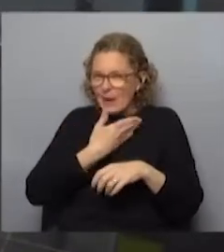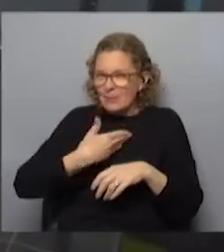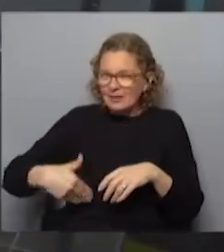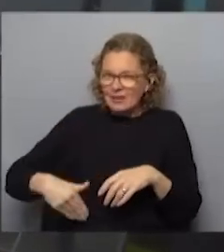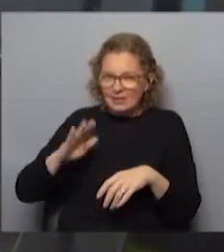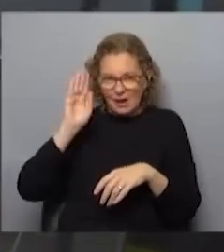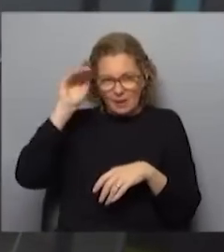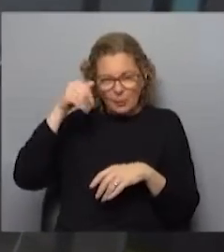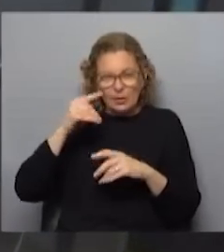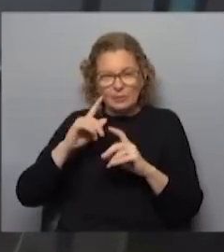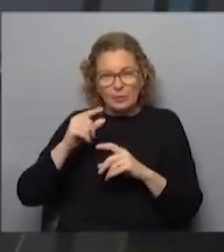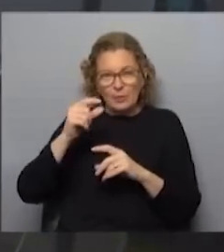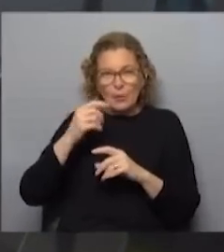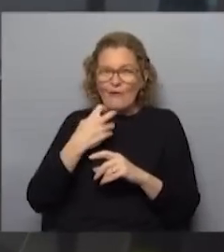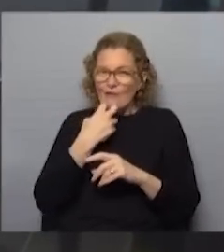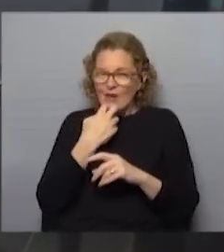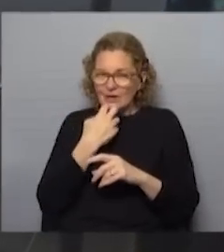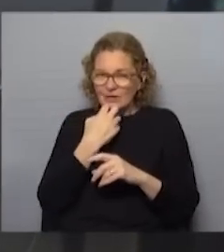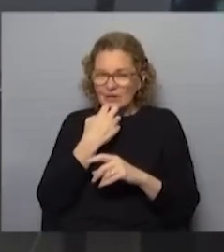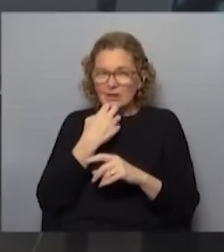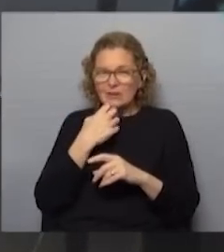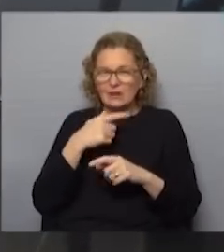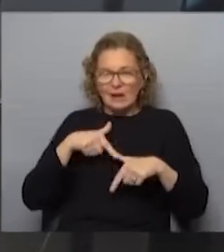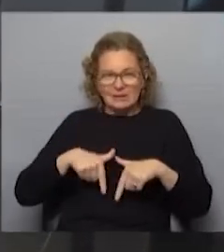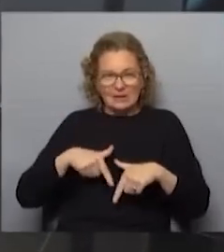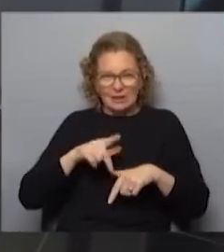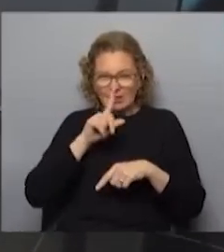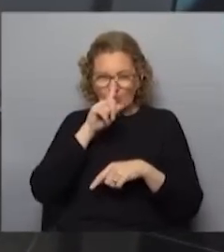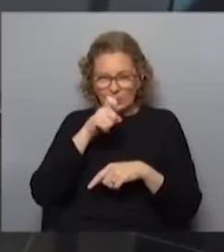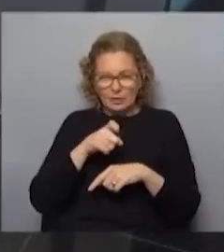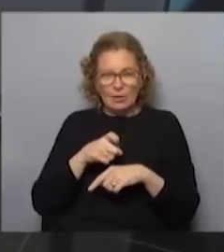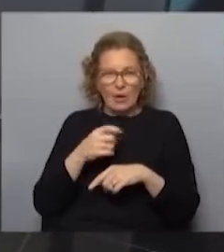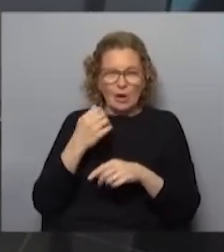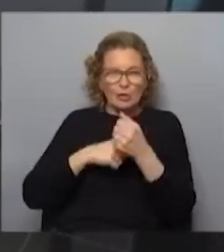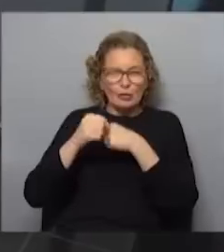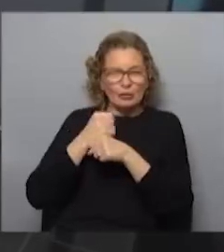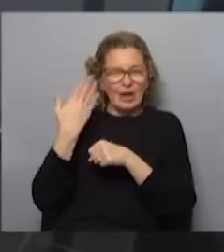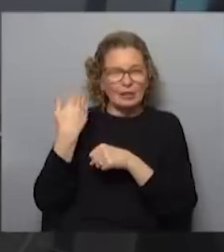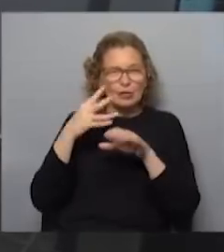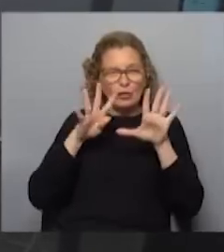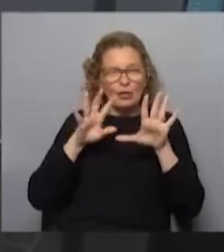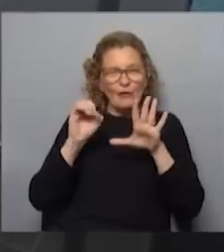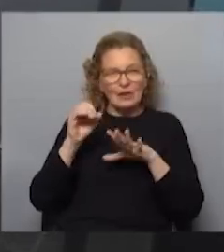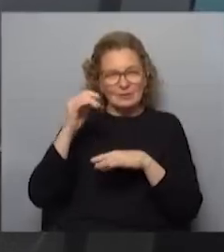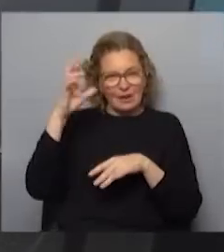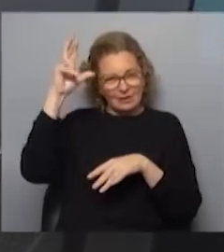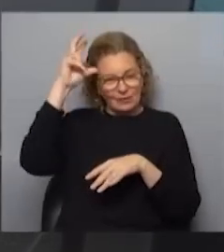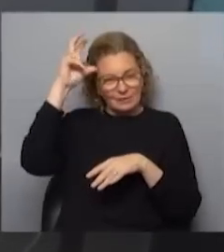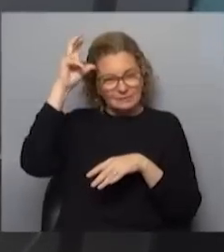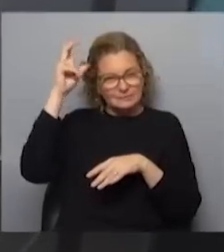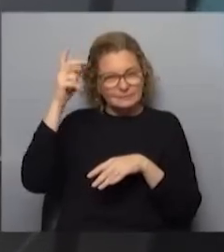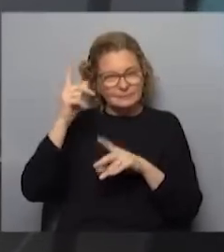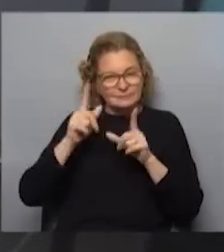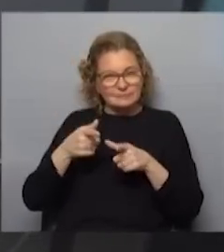presidentes de la República como Jorge Valle al intendente de Montevideo en la década del 90 tavárez Vázquez a